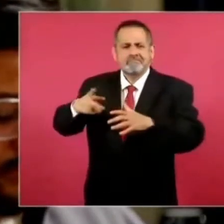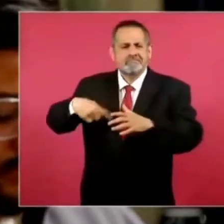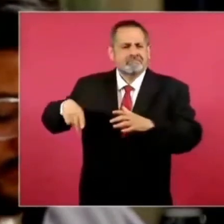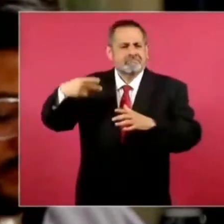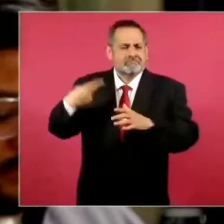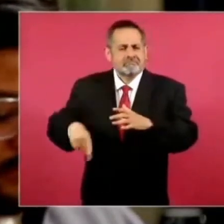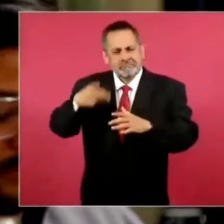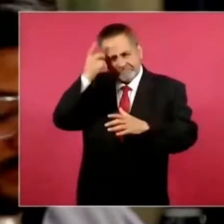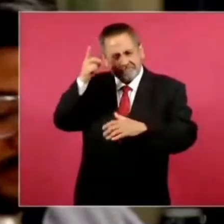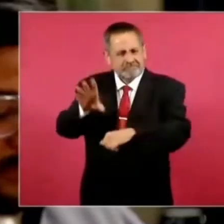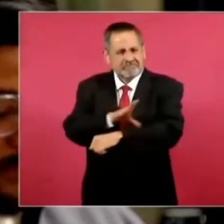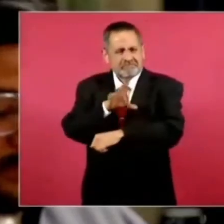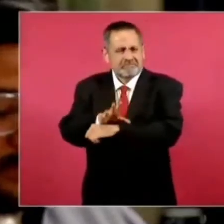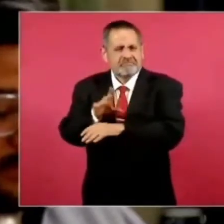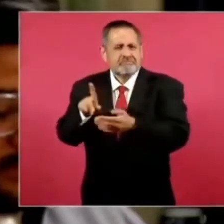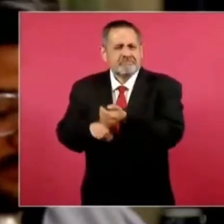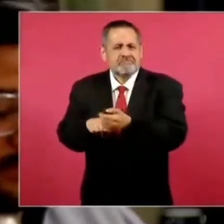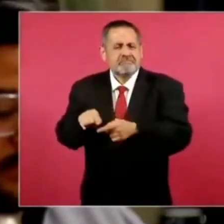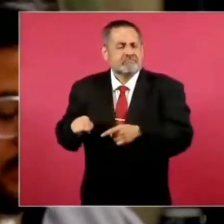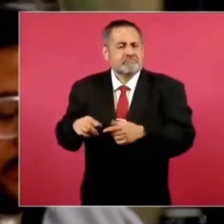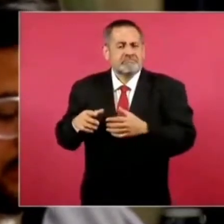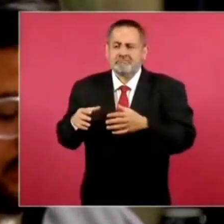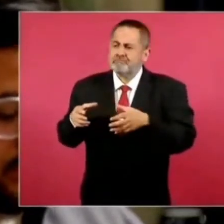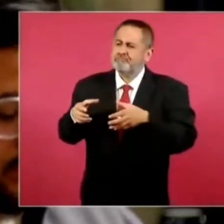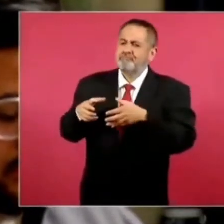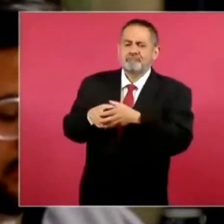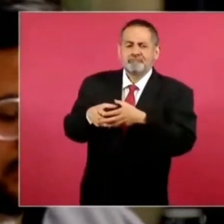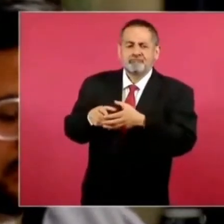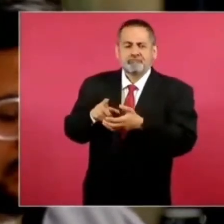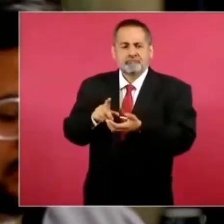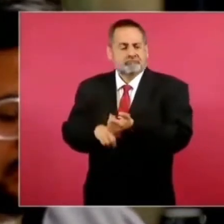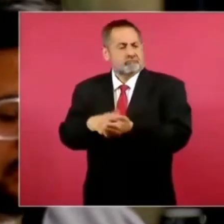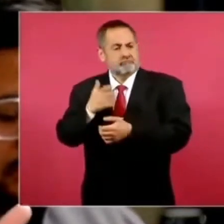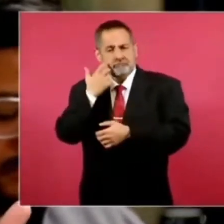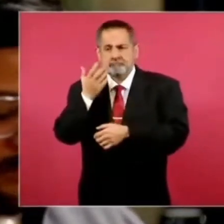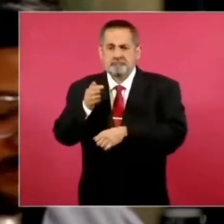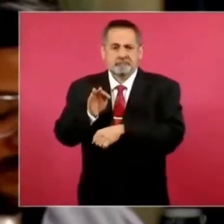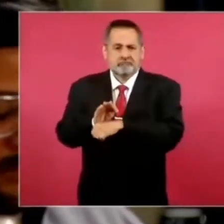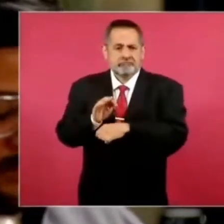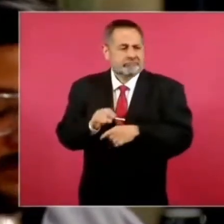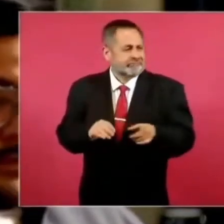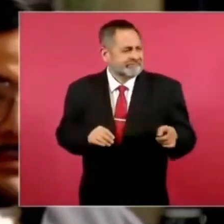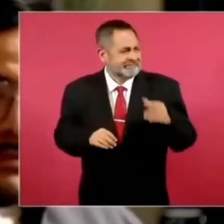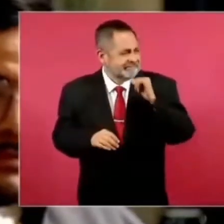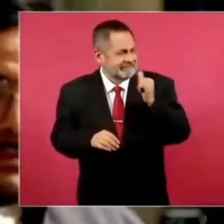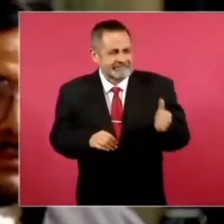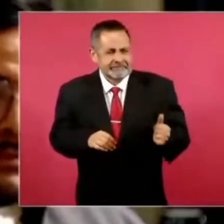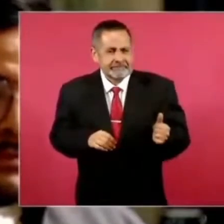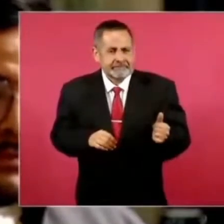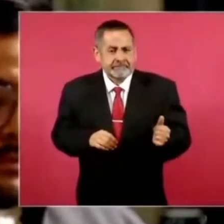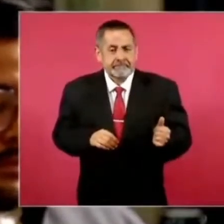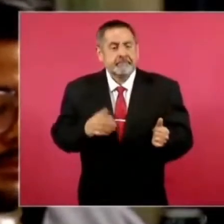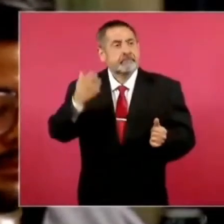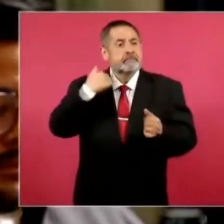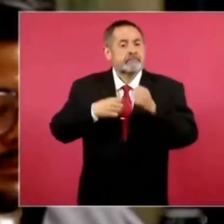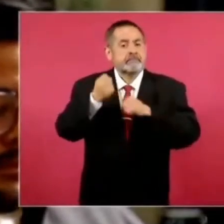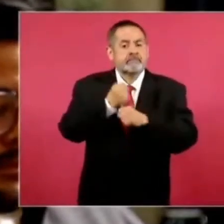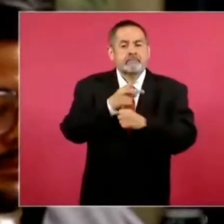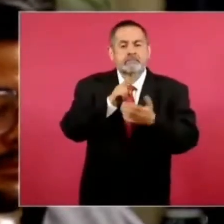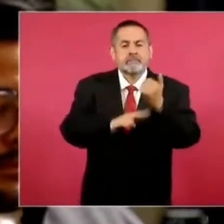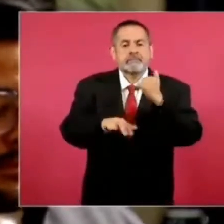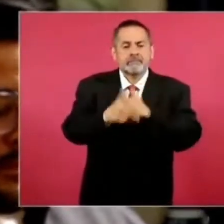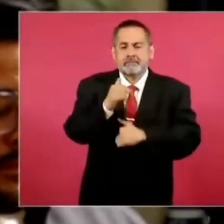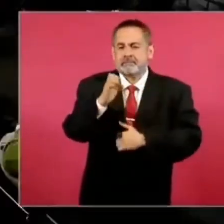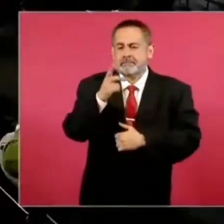energética, sobre todo con los gobiernos que proponen rescatarla, y aplaudían pues cuando se estaba entregando en 2013 con Enrique Peña